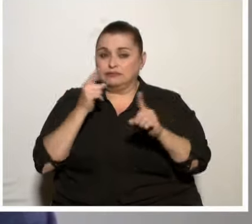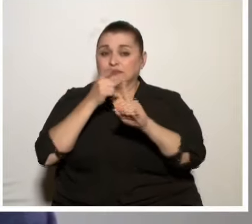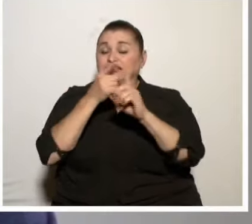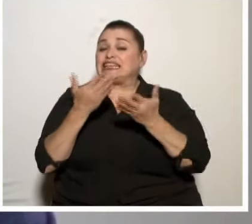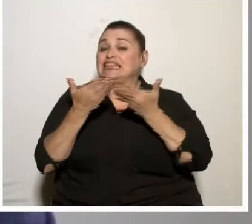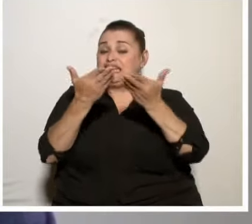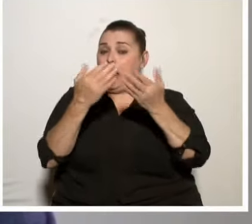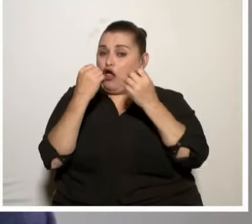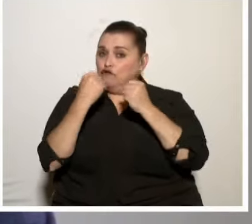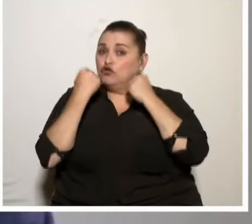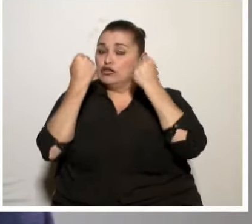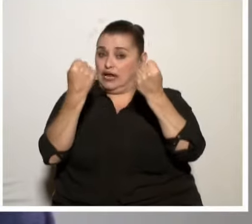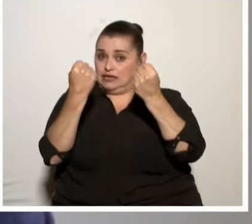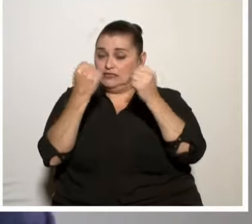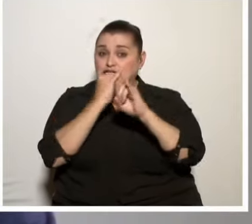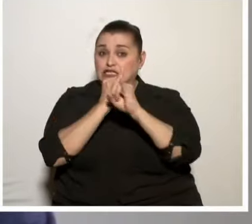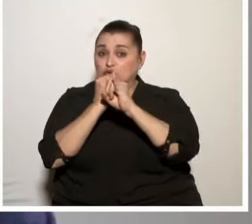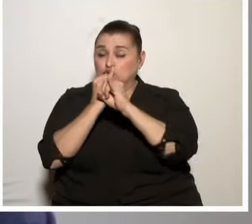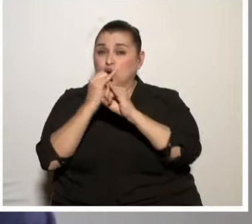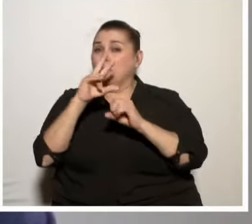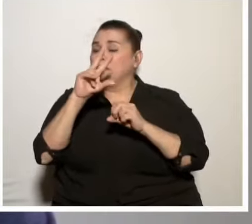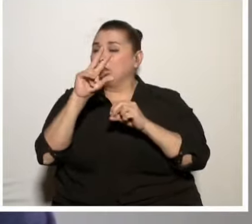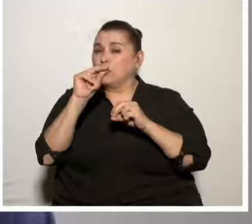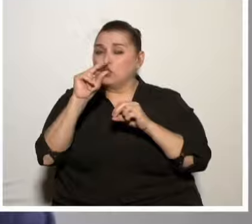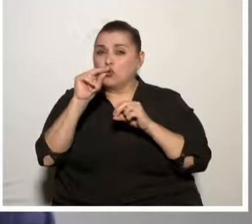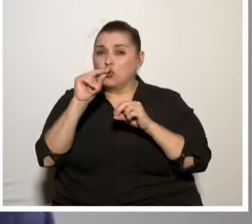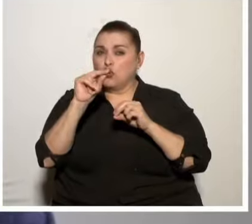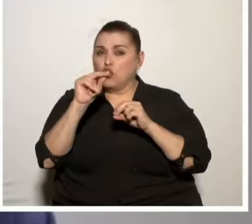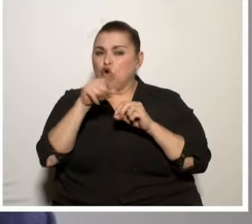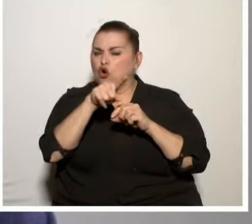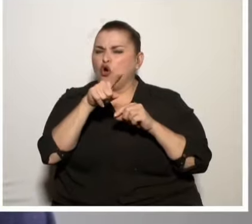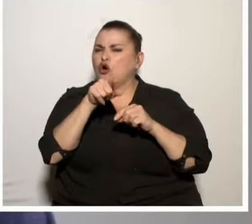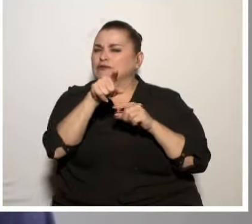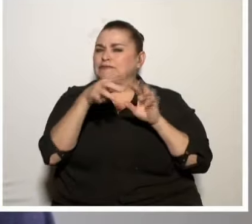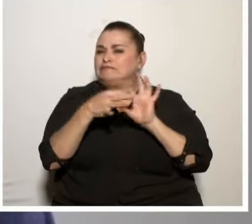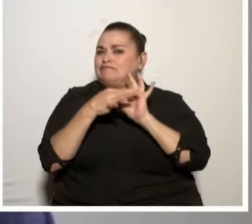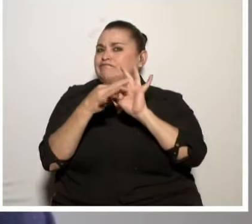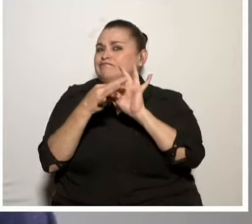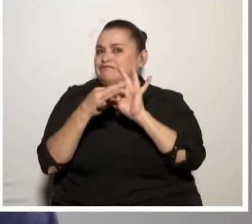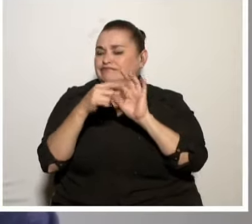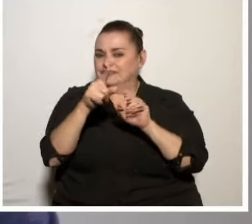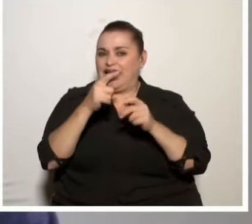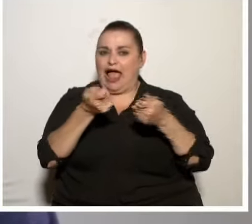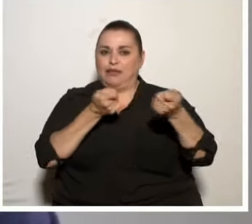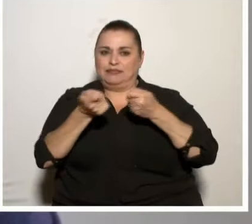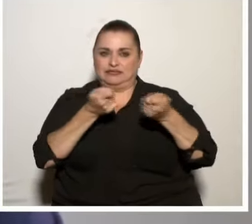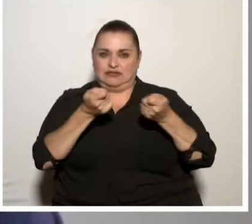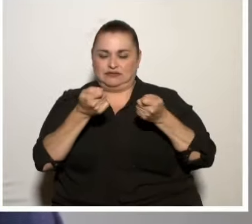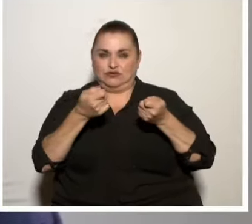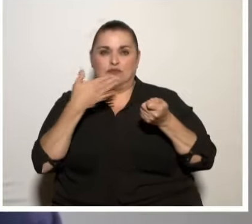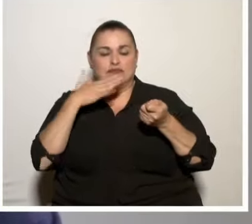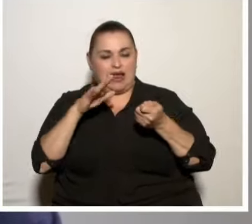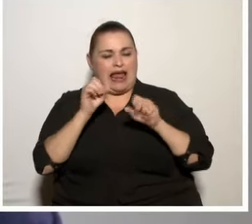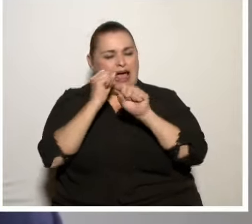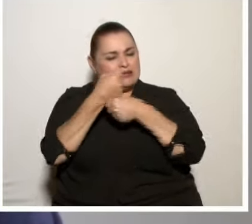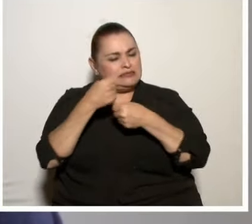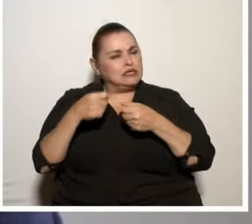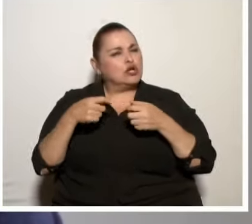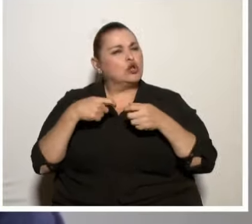fortaleza a las auditorías para que no sean cómplices de la administración. Hacer una lucha